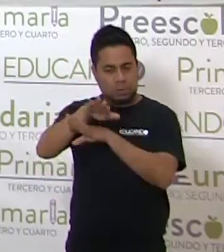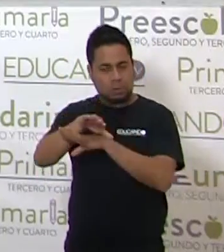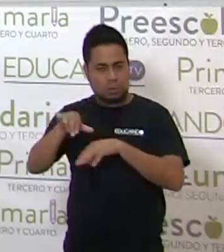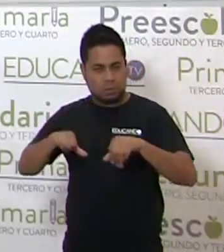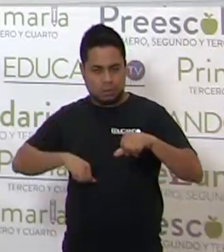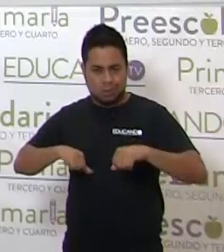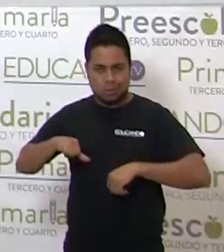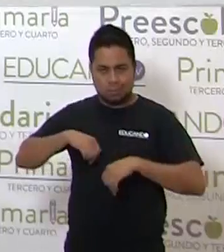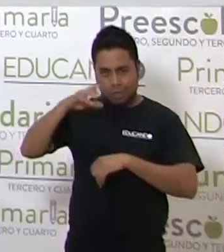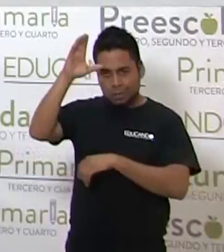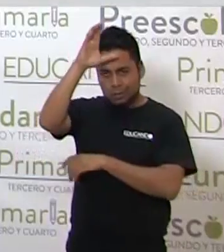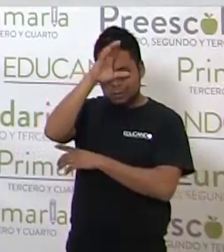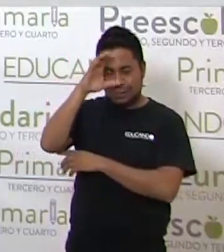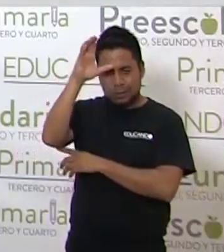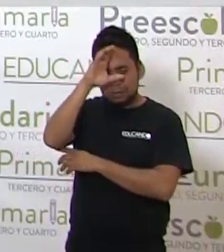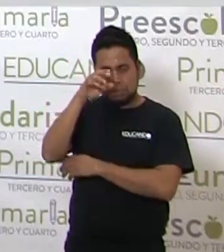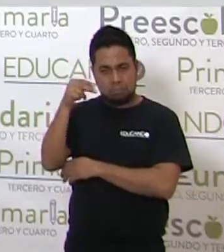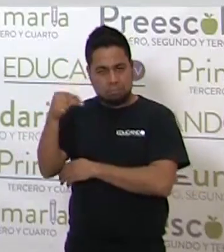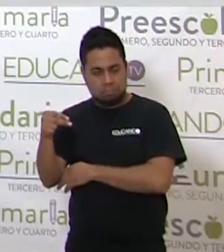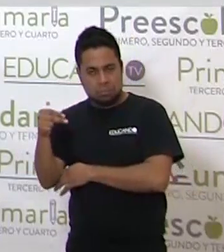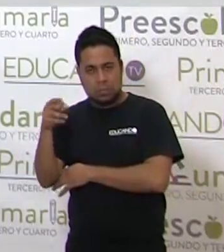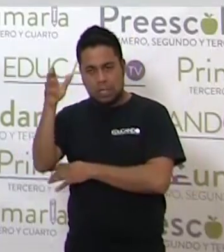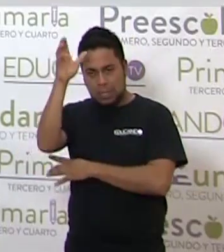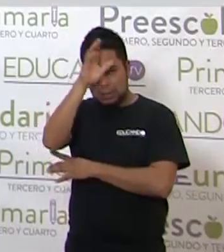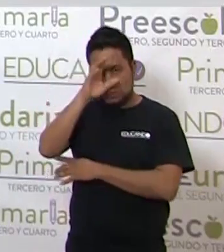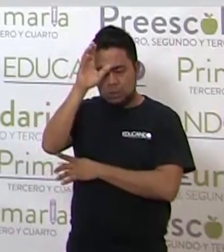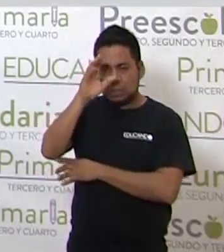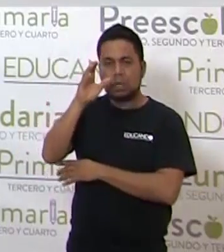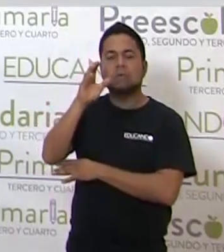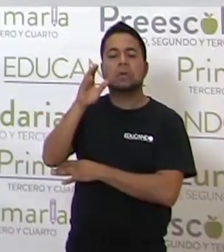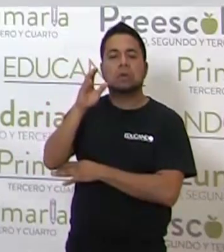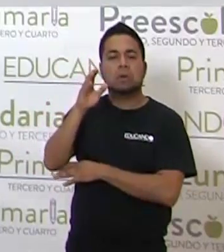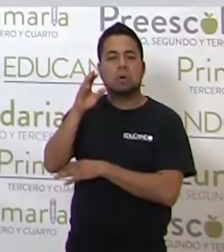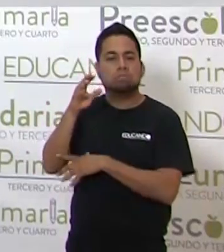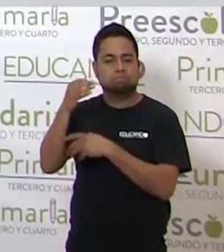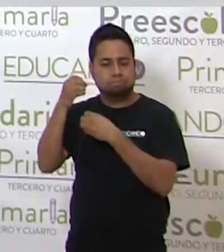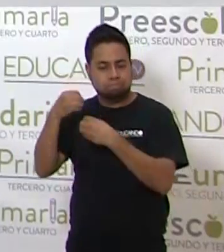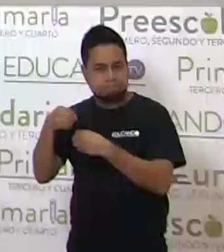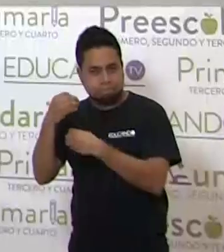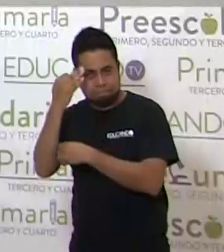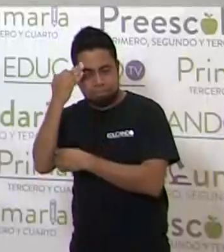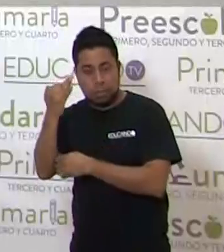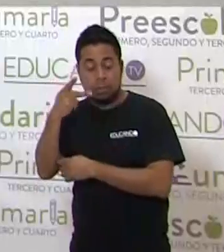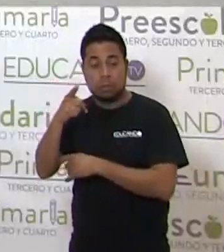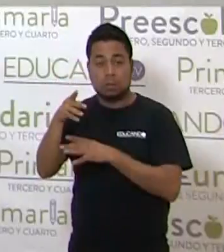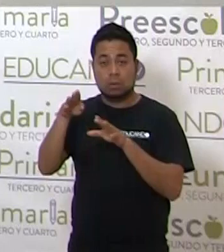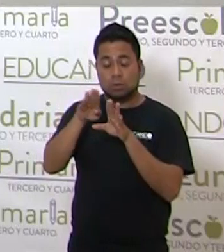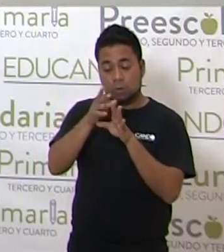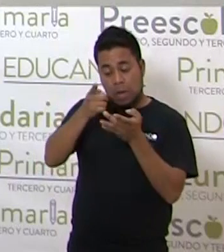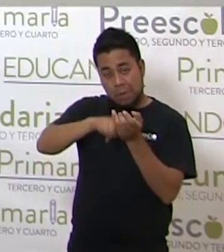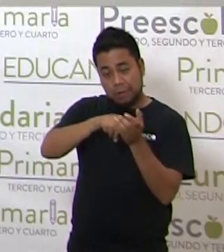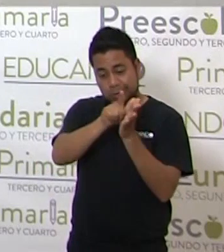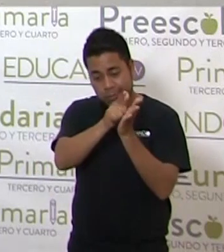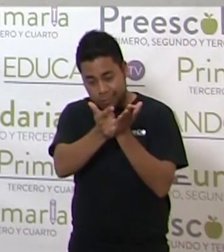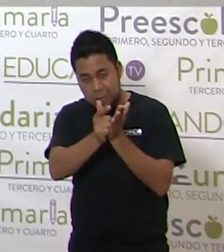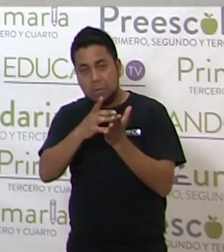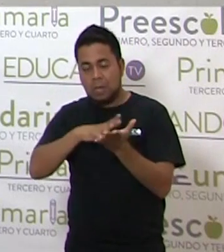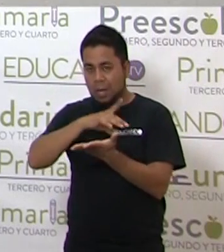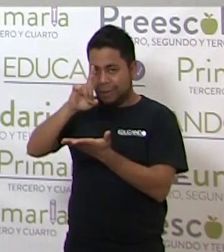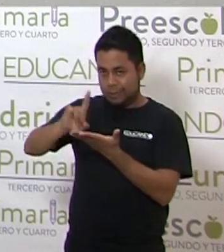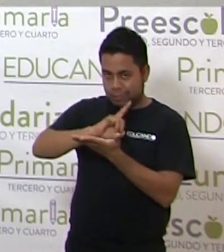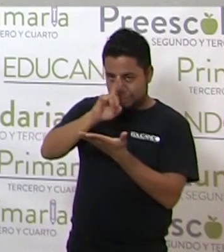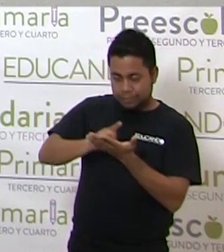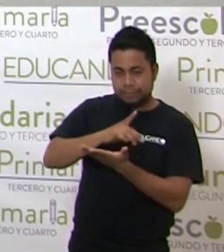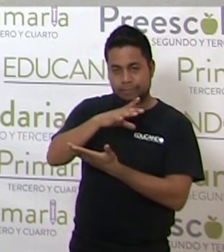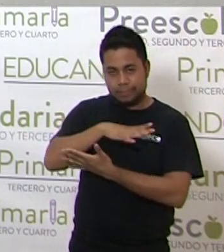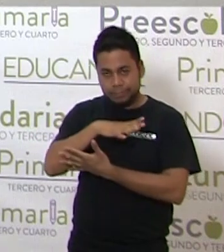actividades científicas. Se llama Científico de Tiempo Completo. Pero como estos libros también podemos encontrar enciclopedias,